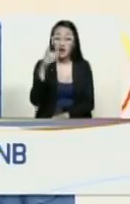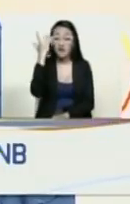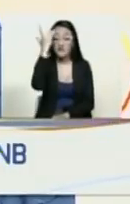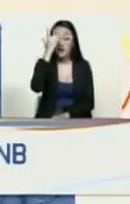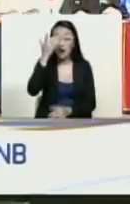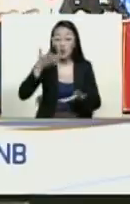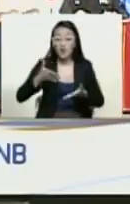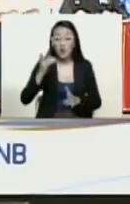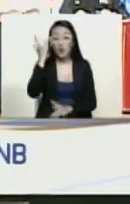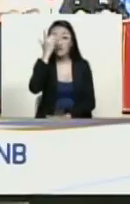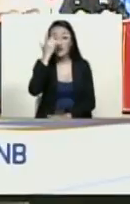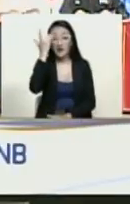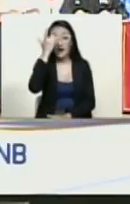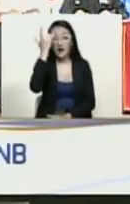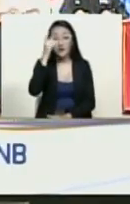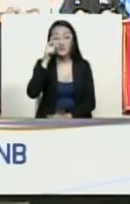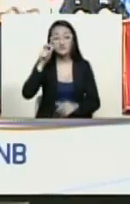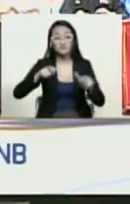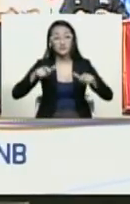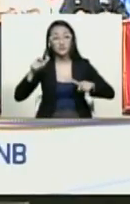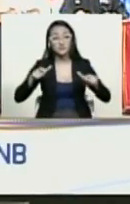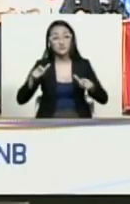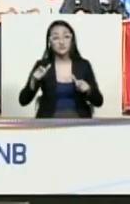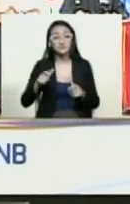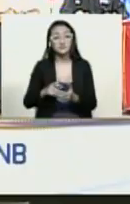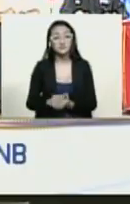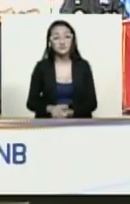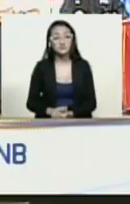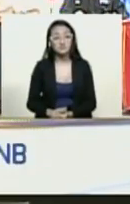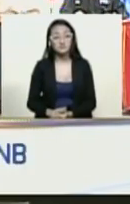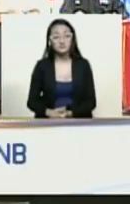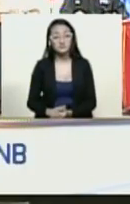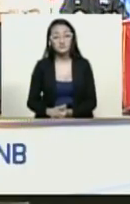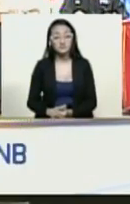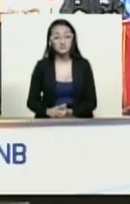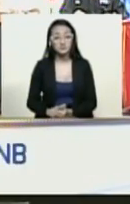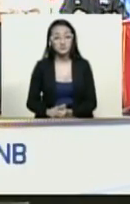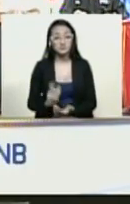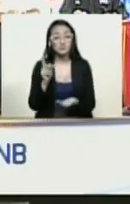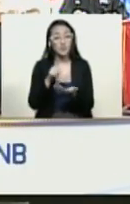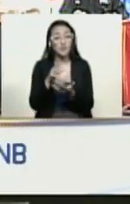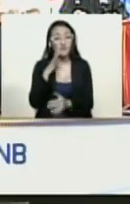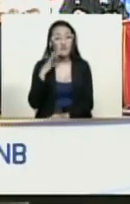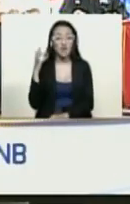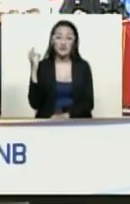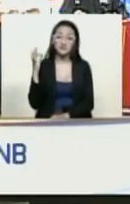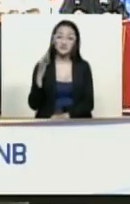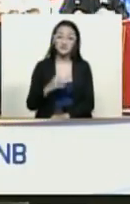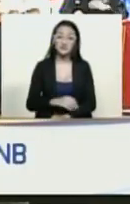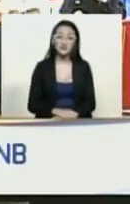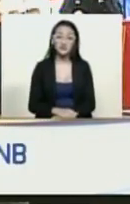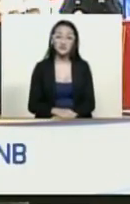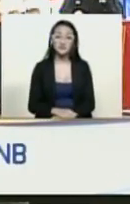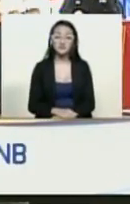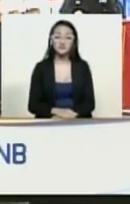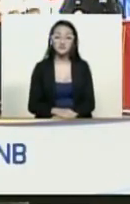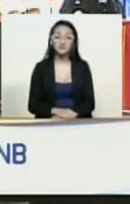de africanas y africanos y africanos llegados, migrantes a Francia,